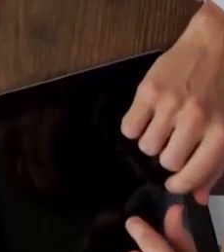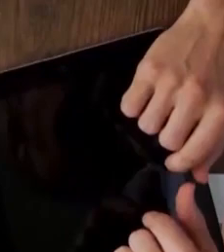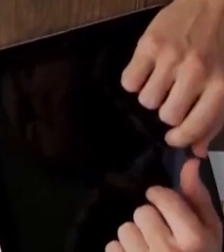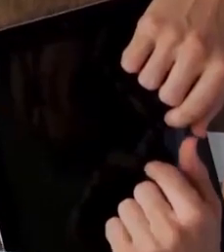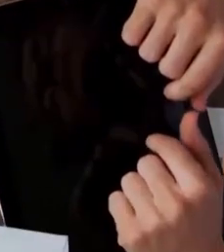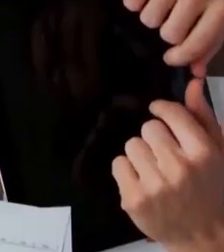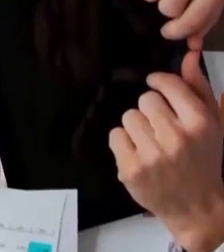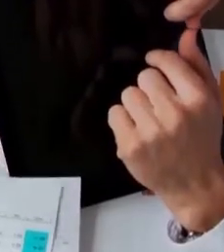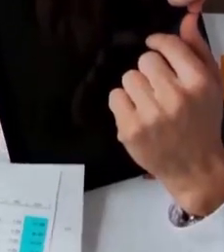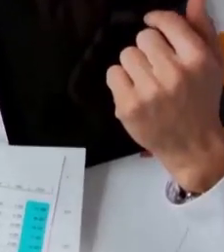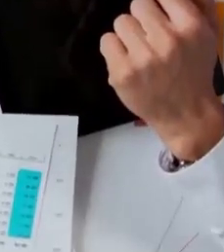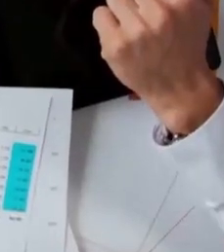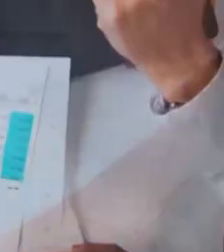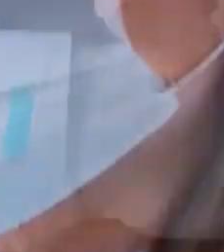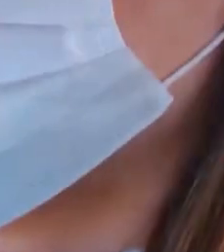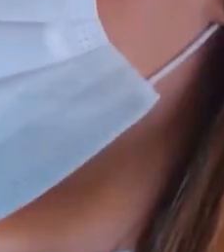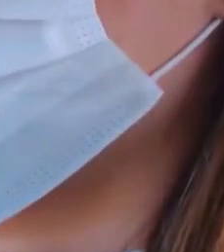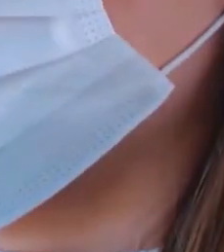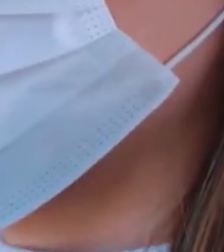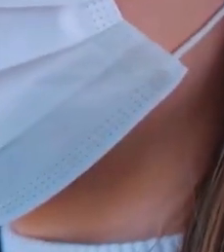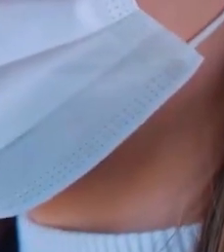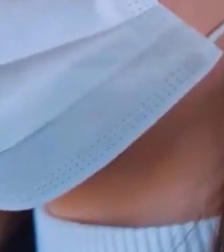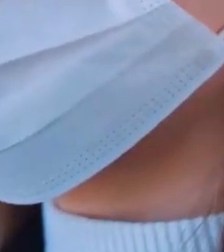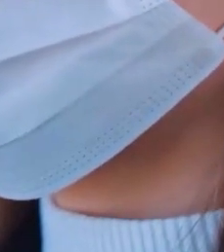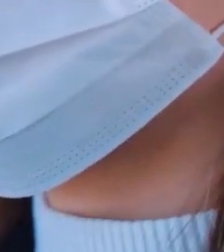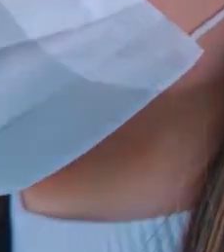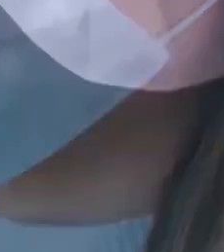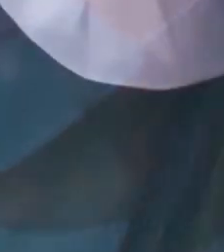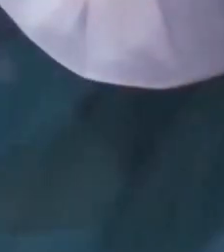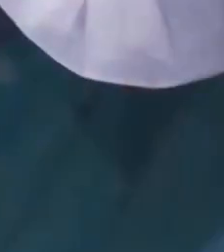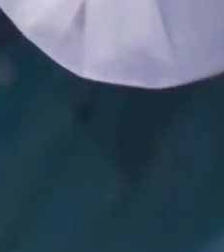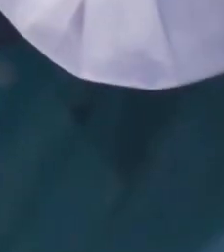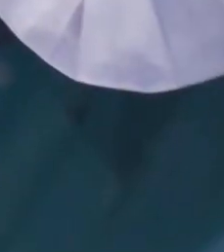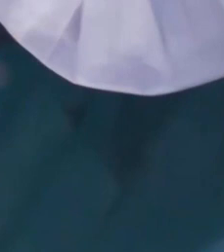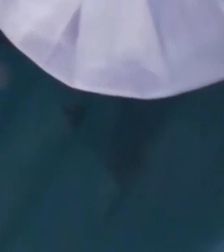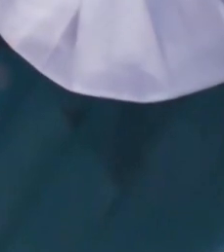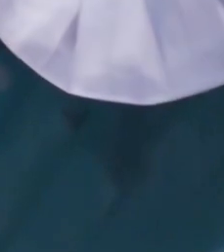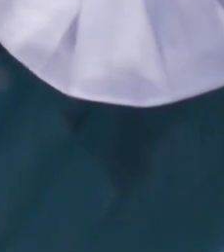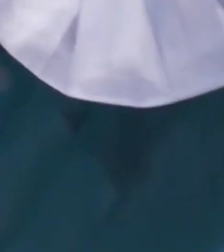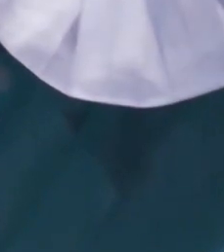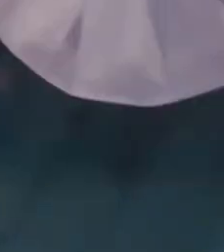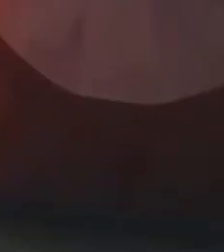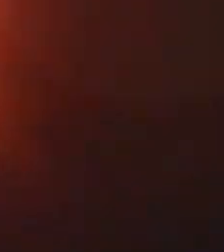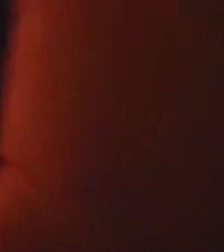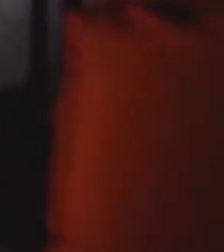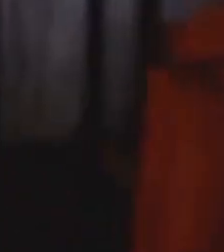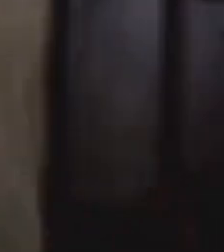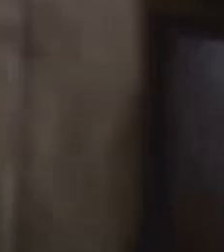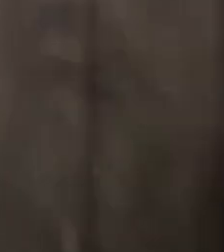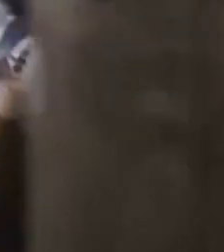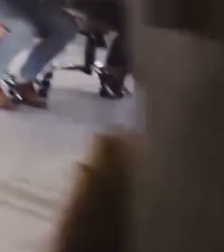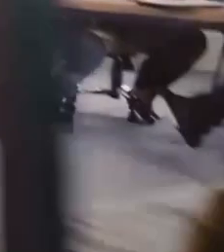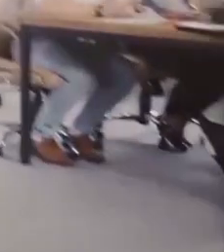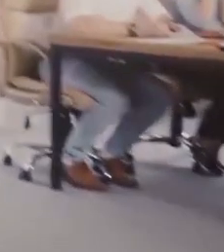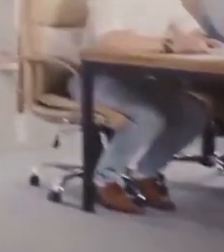un nuevo tiempo con retos que aceptan obstáculos que superaron y